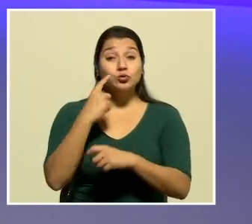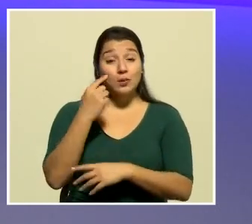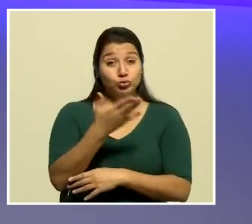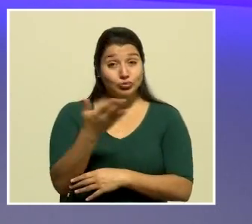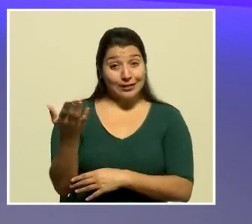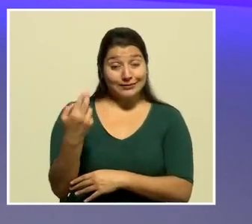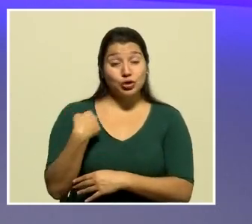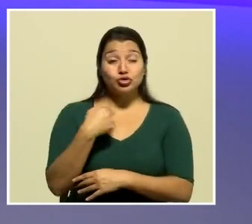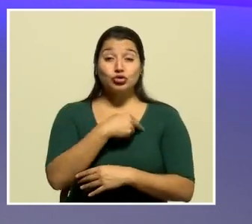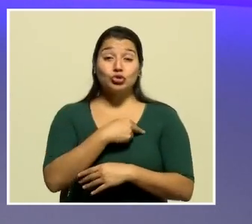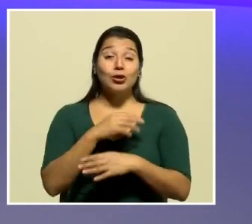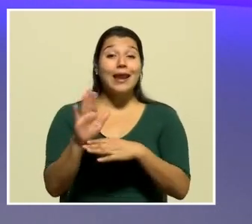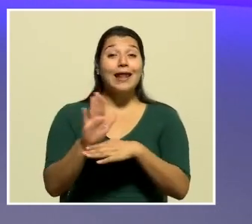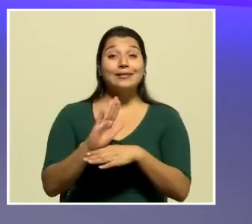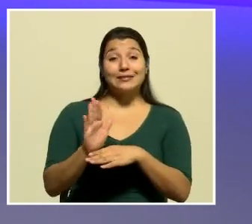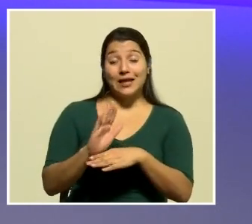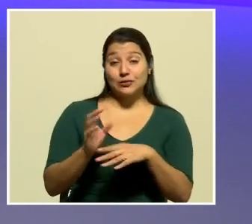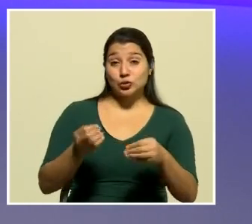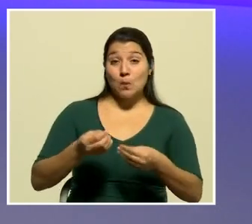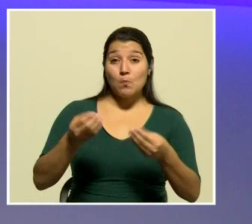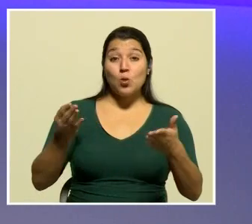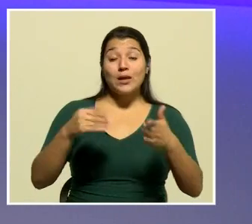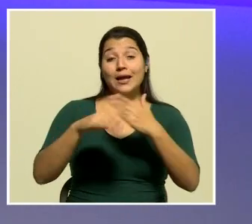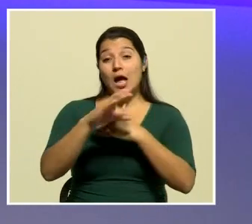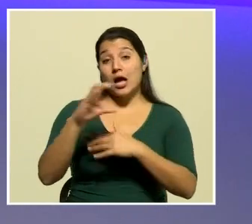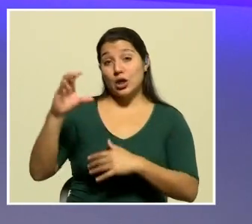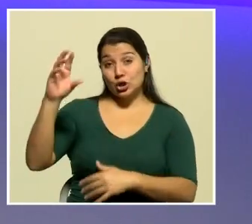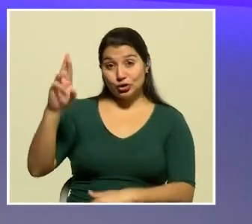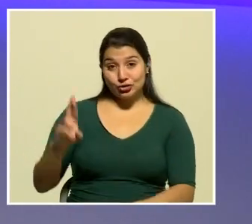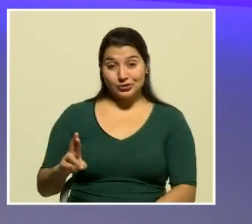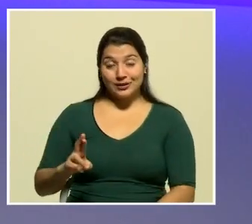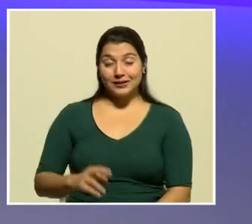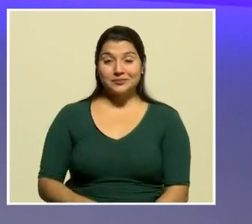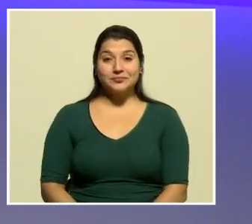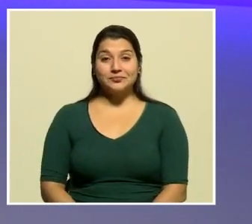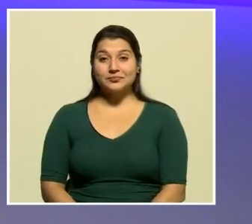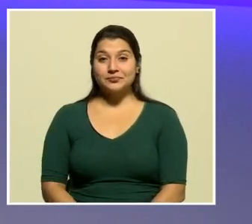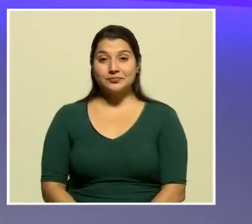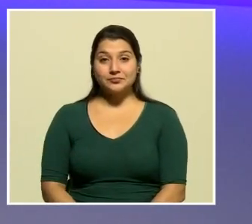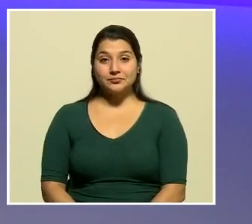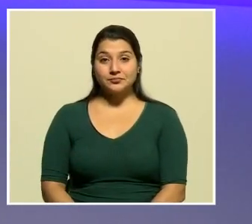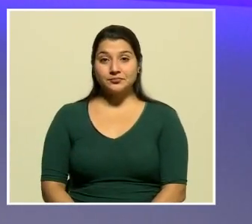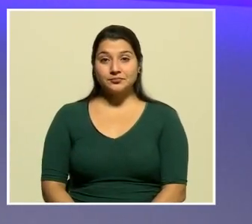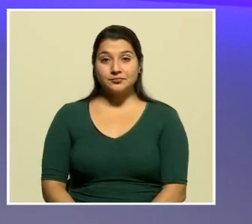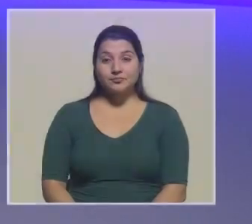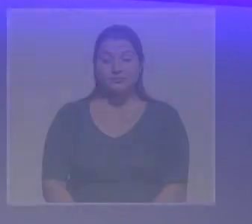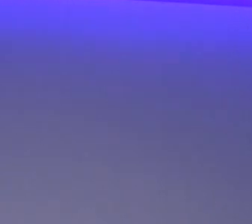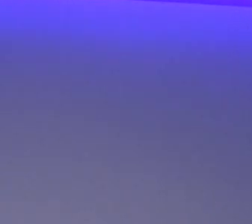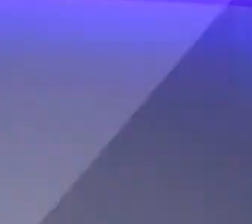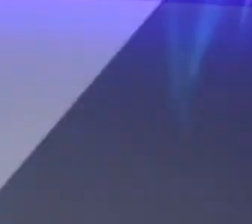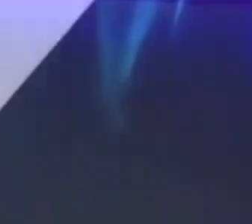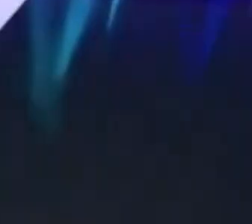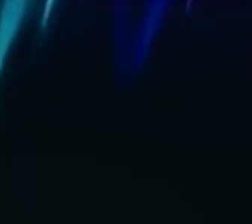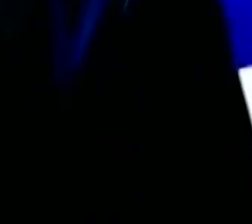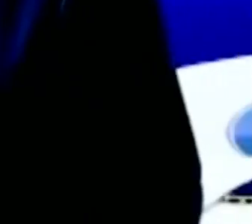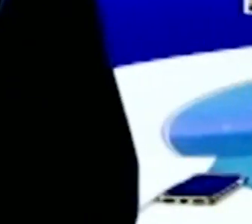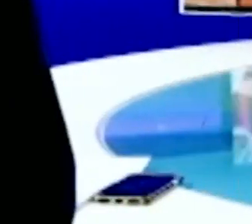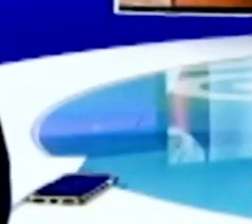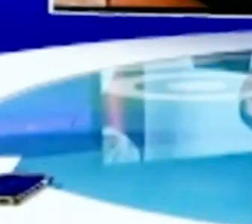usted. Somos la televisión pública de Costa Rica.